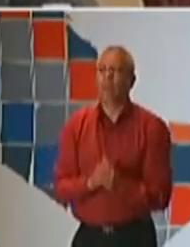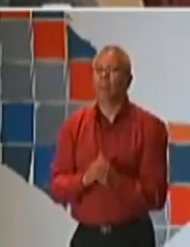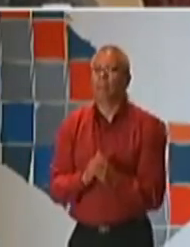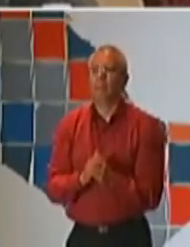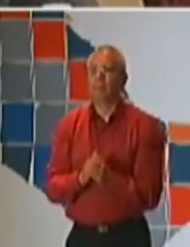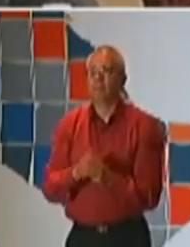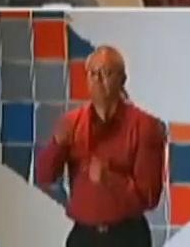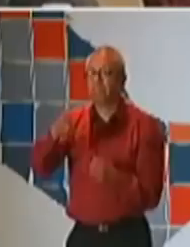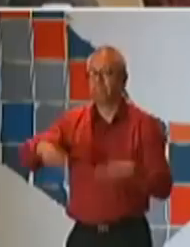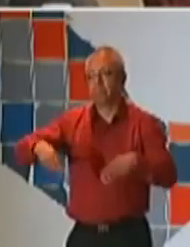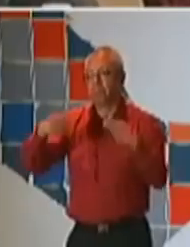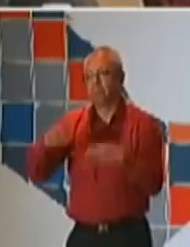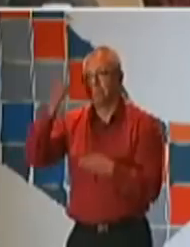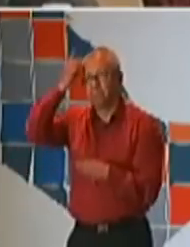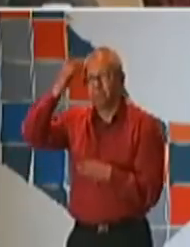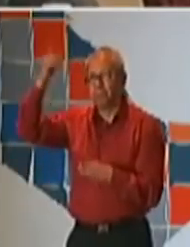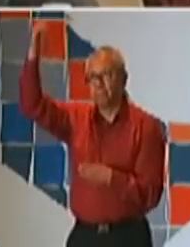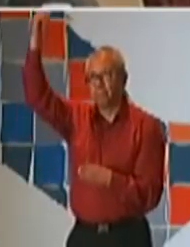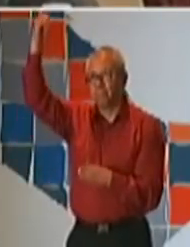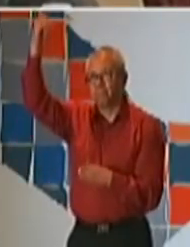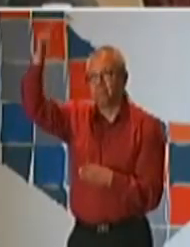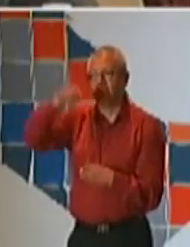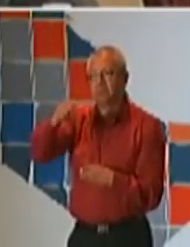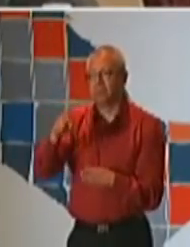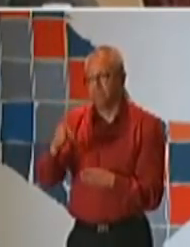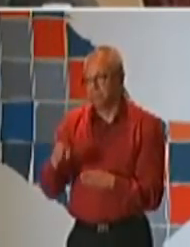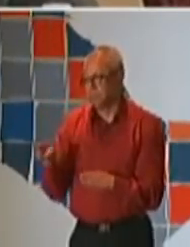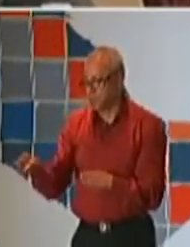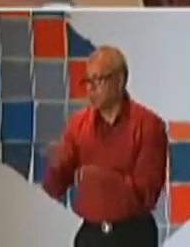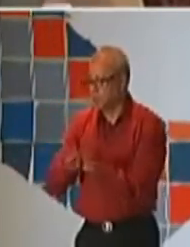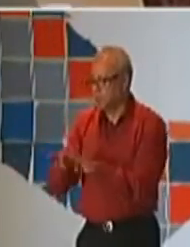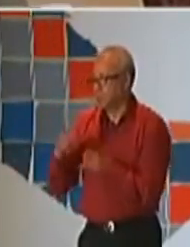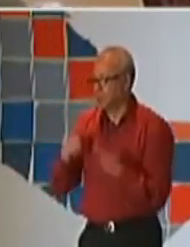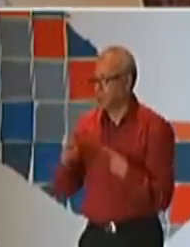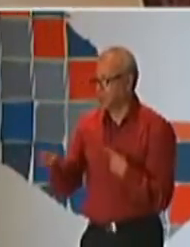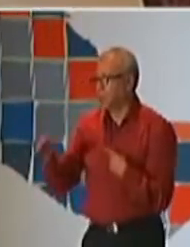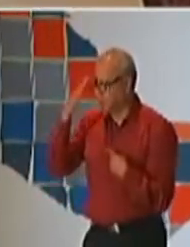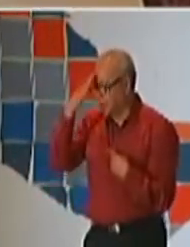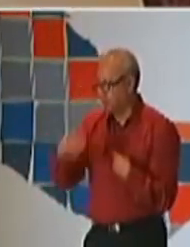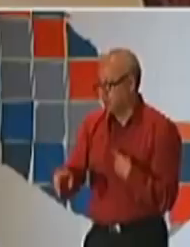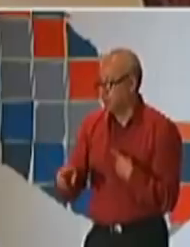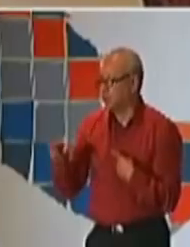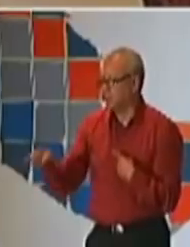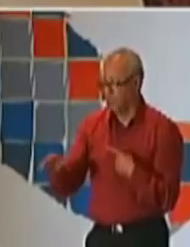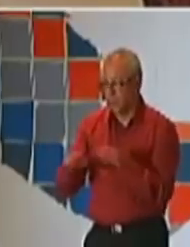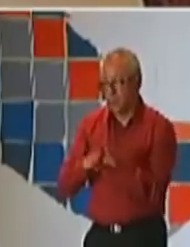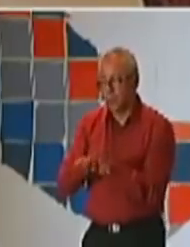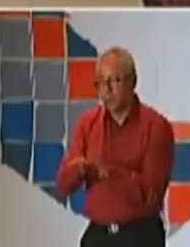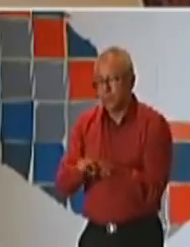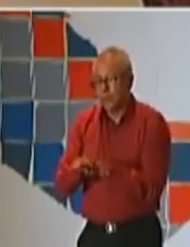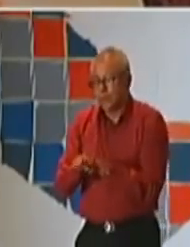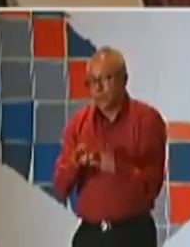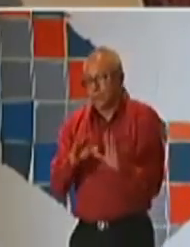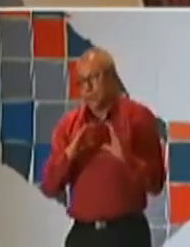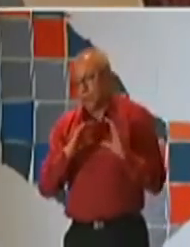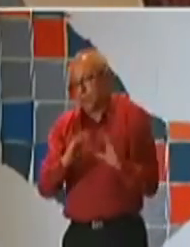y bien lo sabe cualquier trabajador en cualquier lugar el miedo al desempleo que sirve a los cre adores